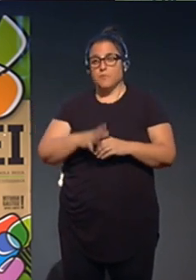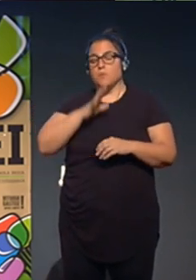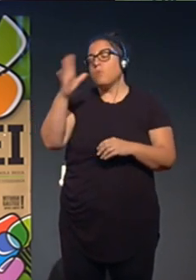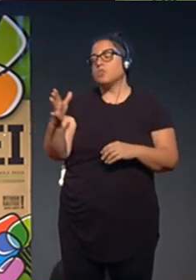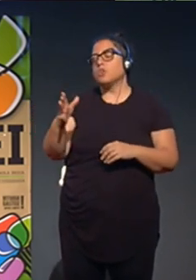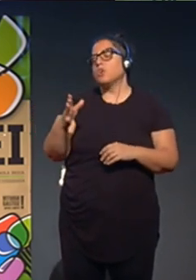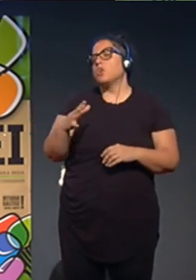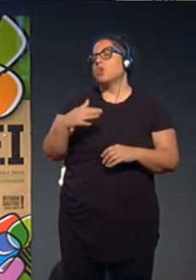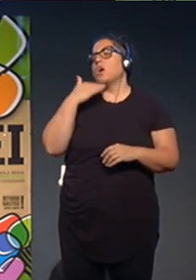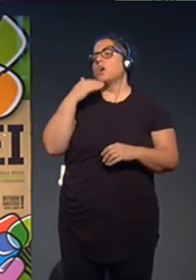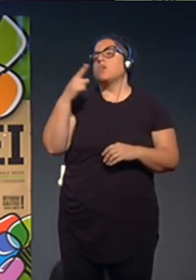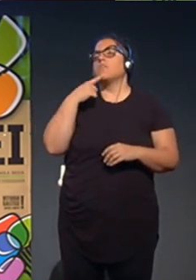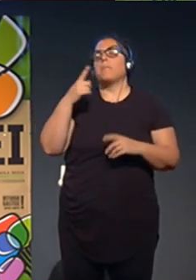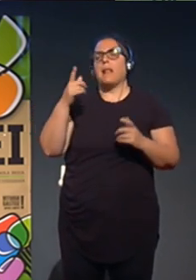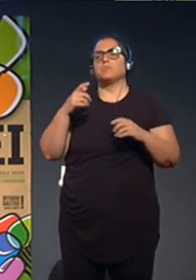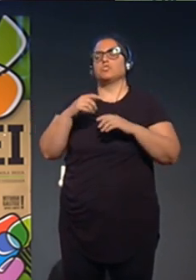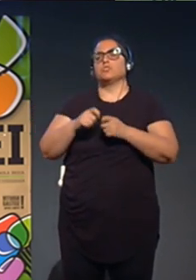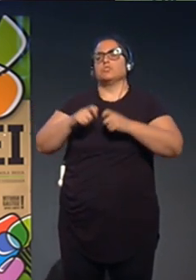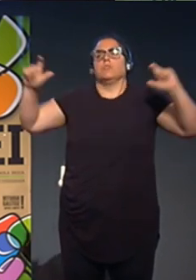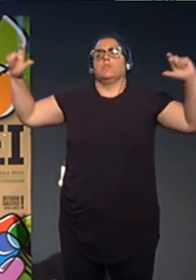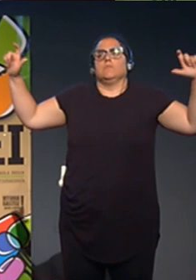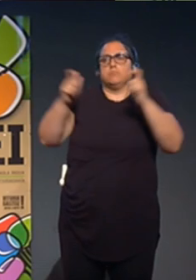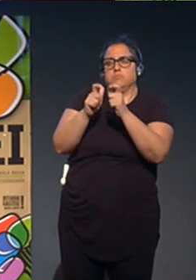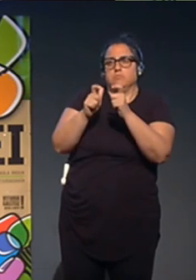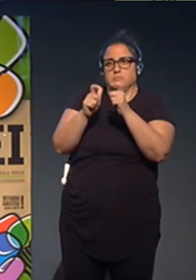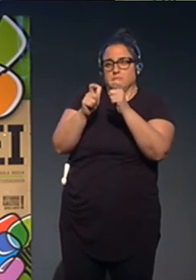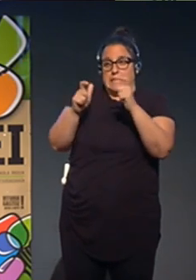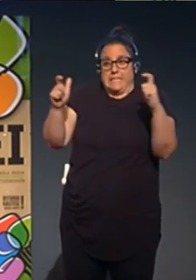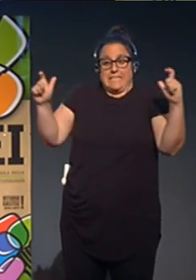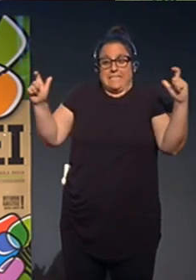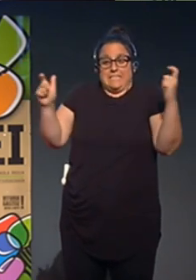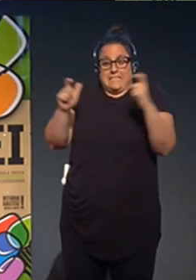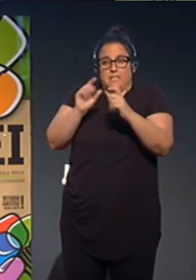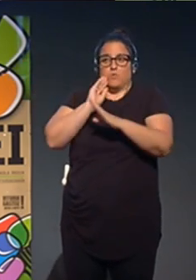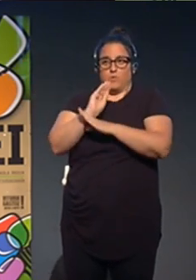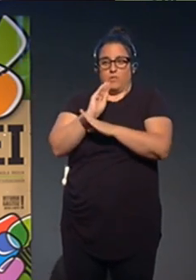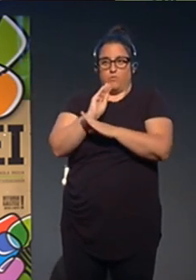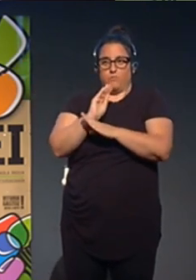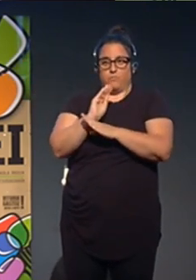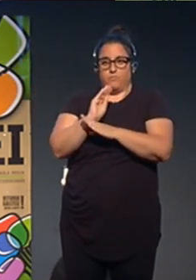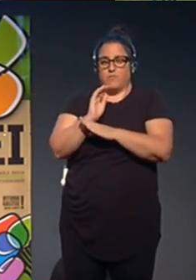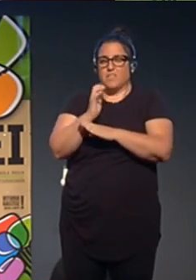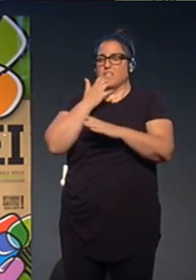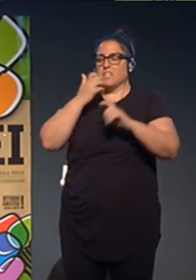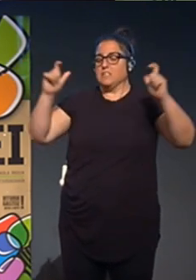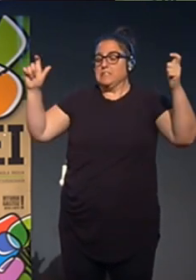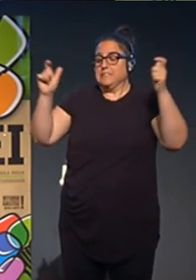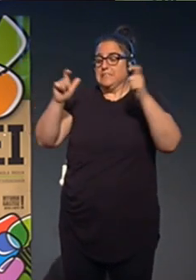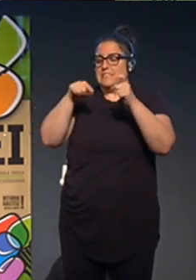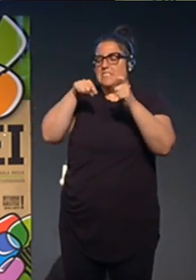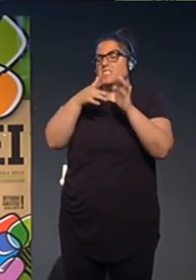te dice no entonces hay que hacer el decrecimiento cuidado con la palabra decrecimiento si por decrecimiento